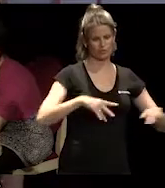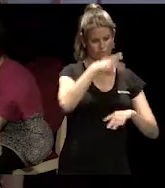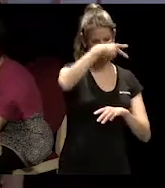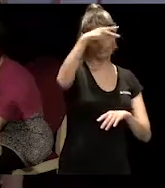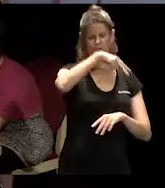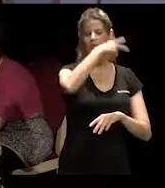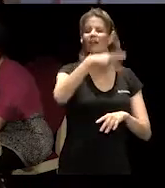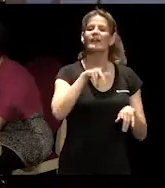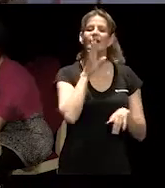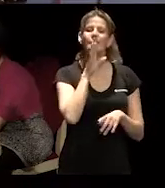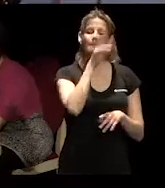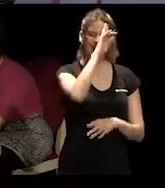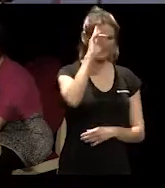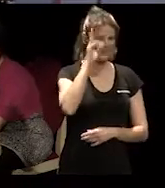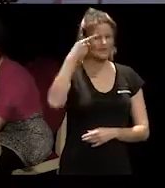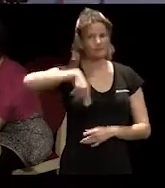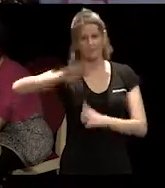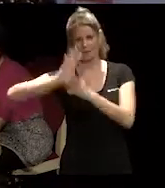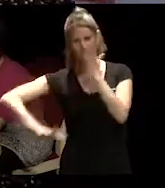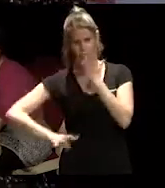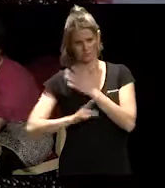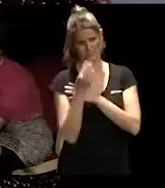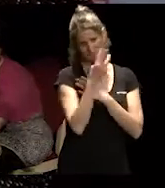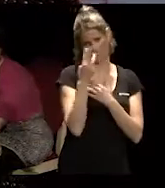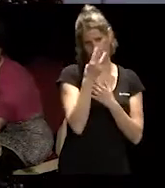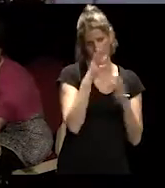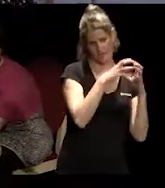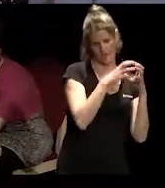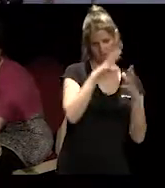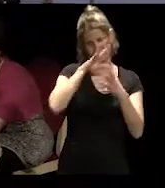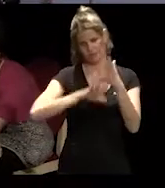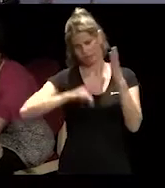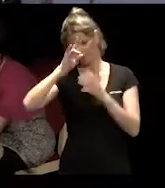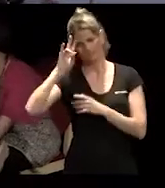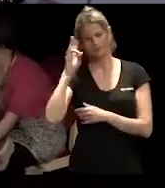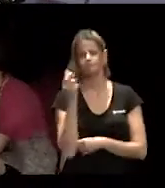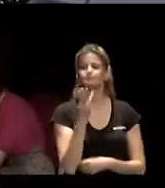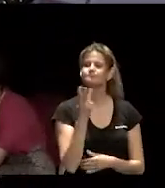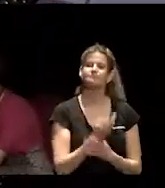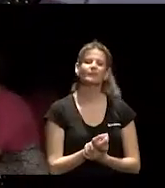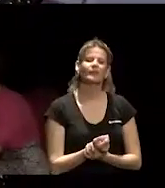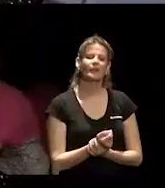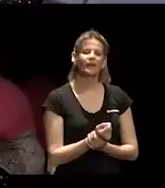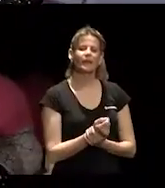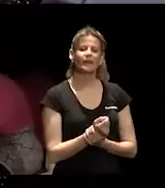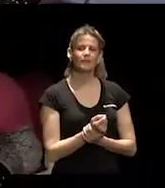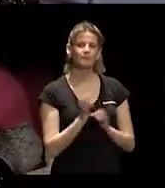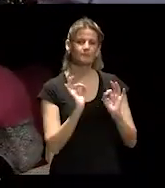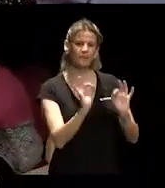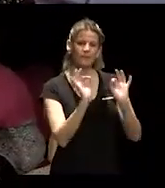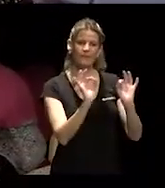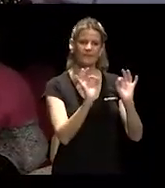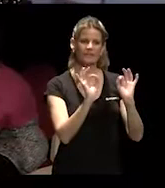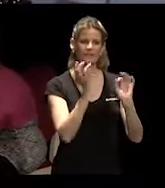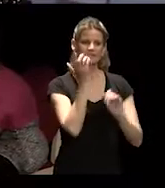y Rogelio de Barcelona, ¿no?, como todos conoceréis, ¿no? Con todas las peculiaridades que puede tener también el